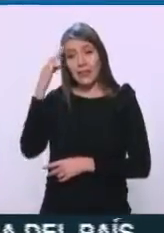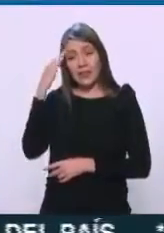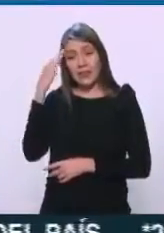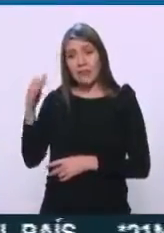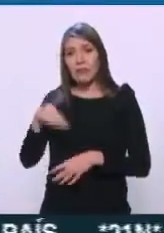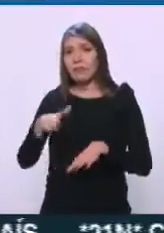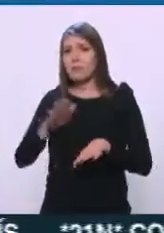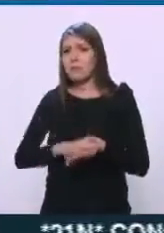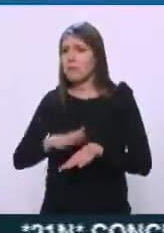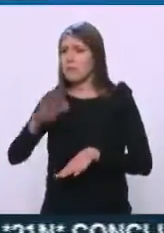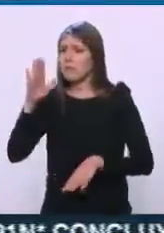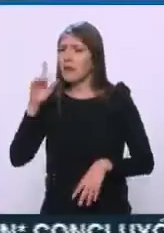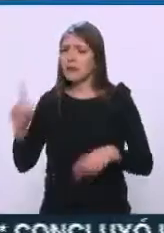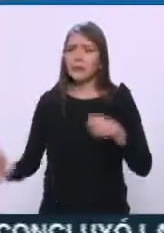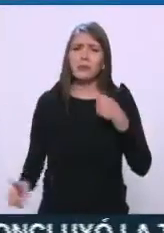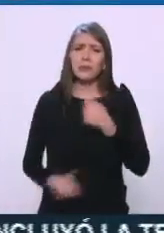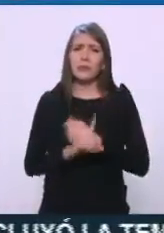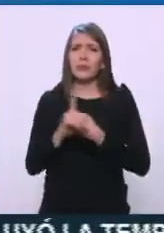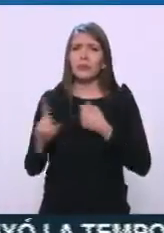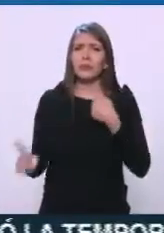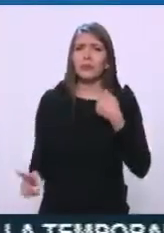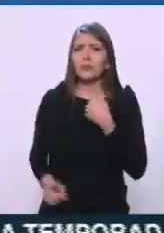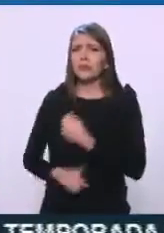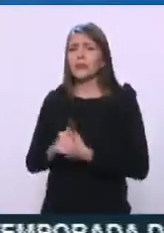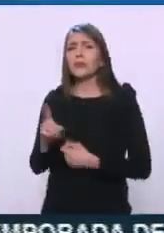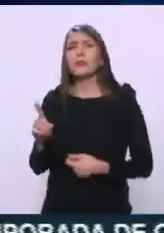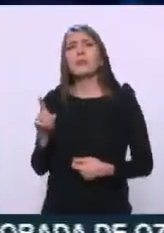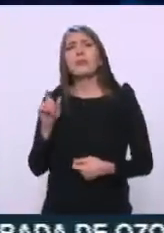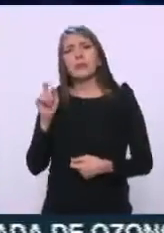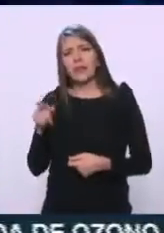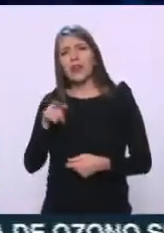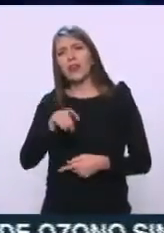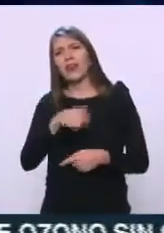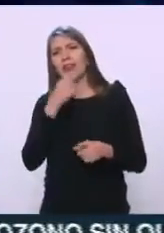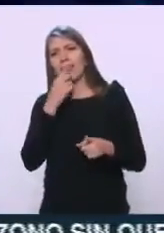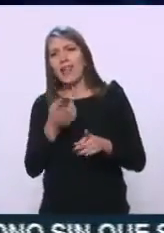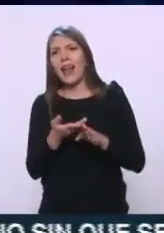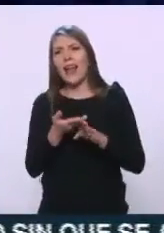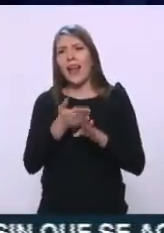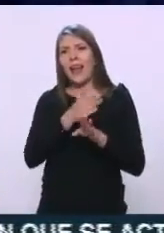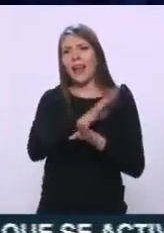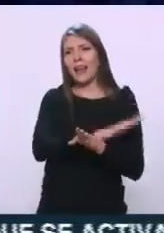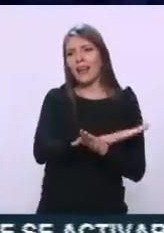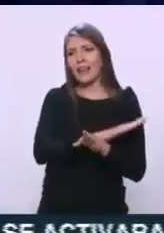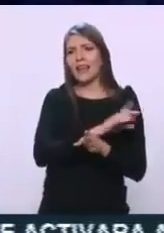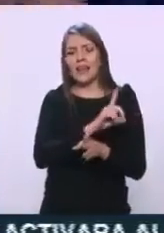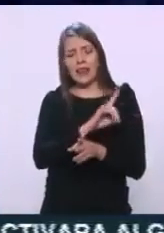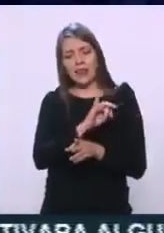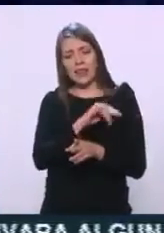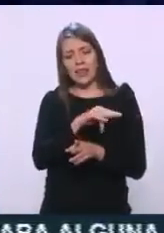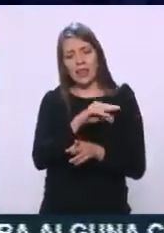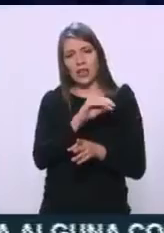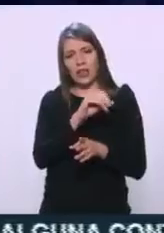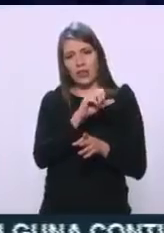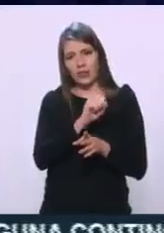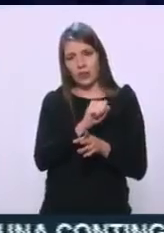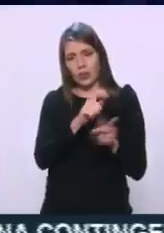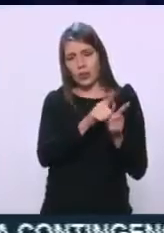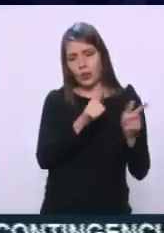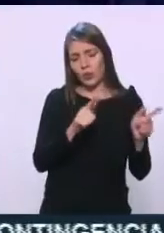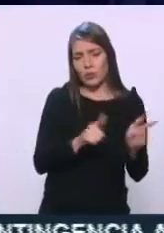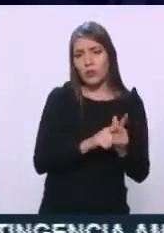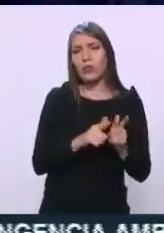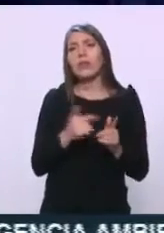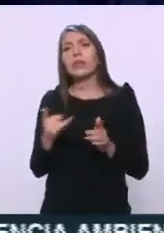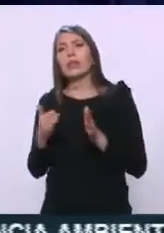político mexicano, que vive un momento de ruptura, como lo señalas, entre lo que eran los grupos de los dinos, los dinosaurios, y